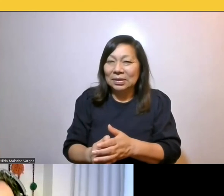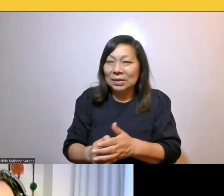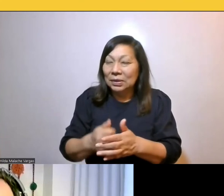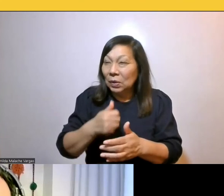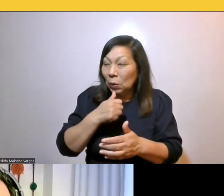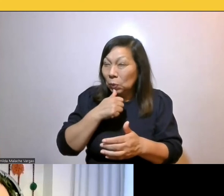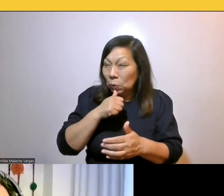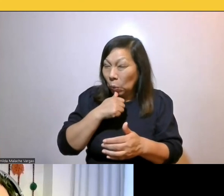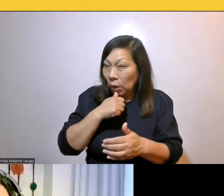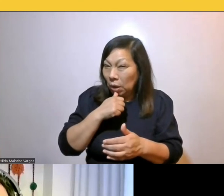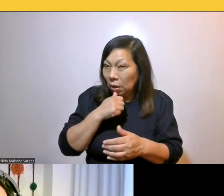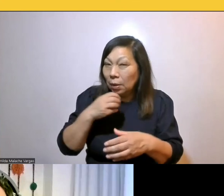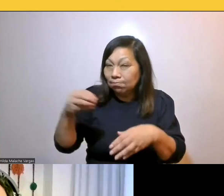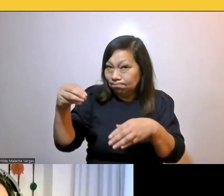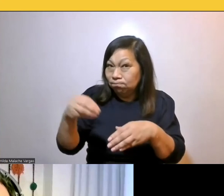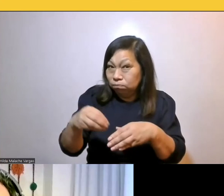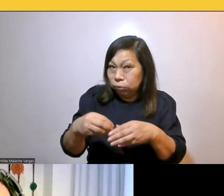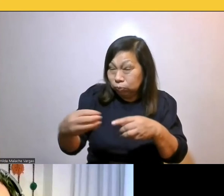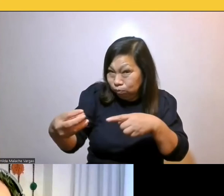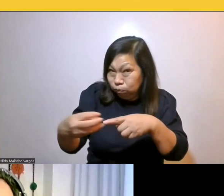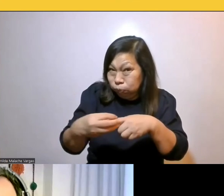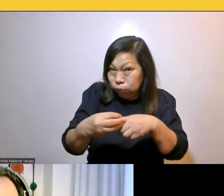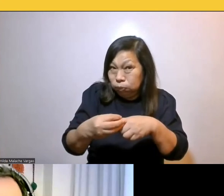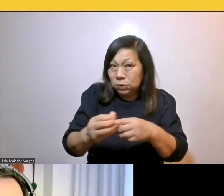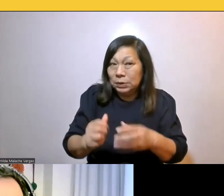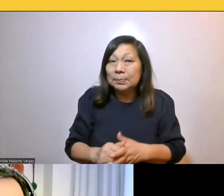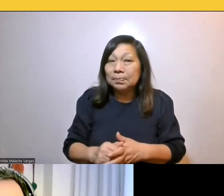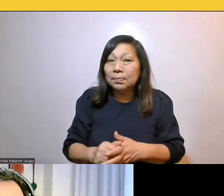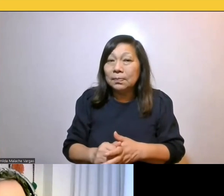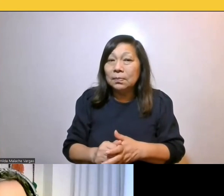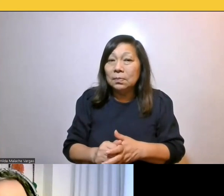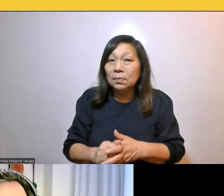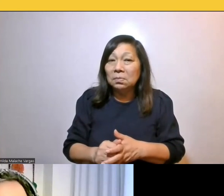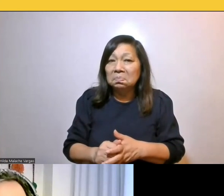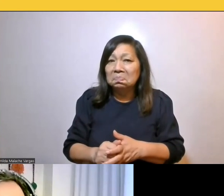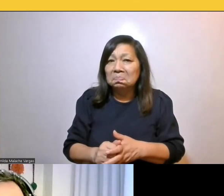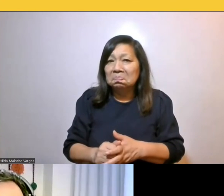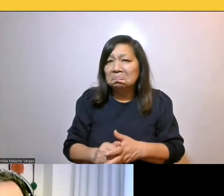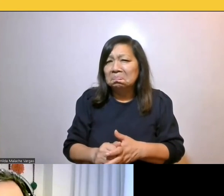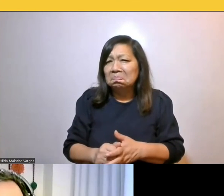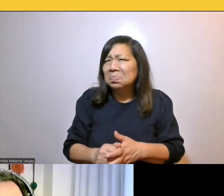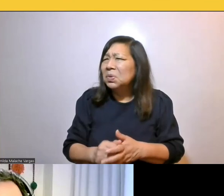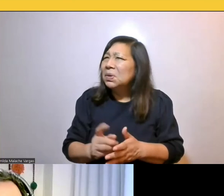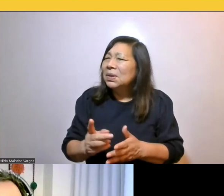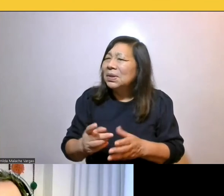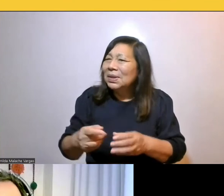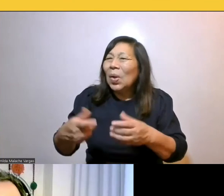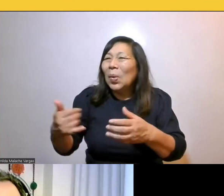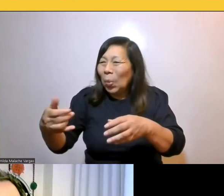irritación? ¿Se deben colocar preservativos a los juguetes sexuales? Bueno, si preservativo, yo imagino que si va a